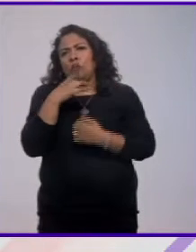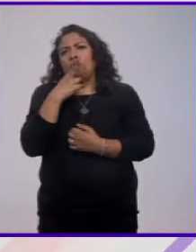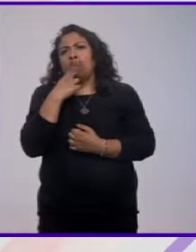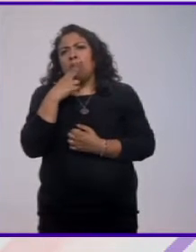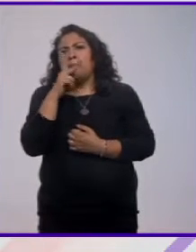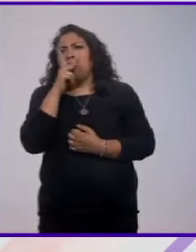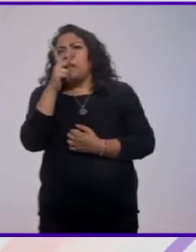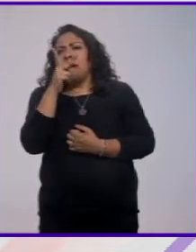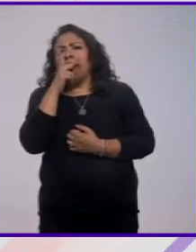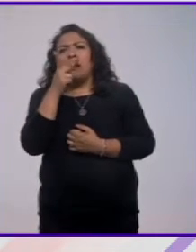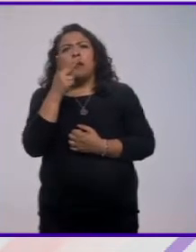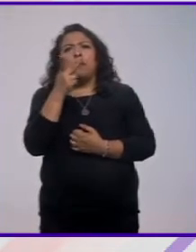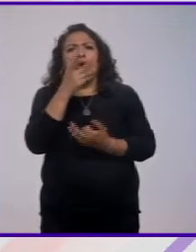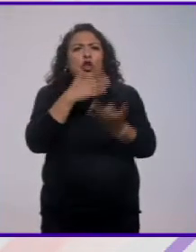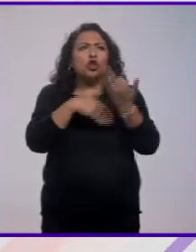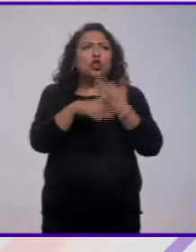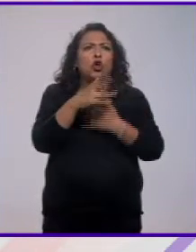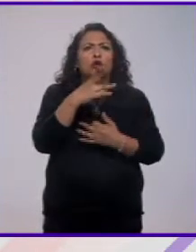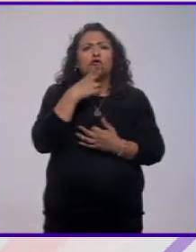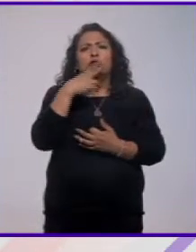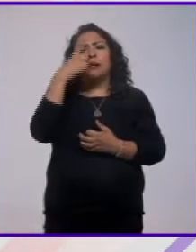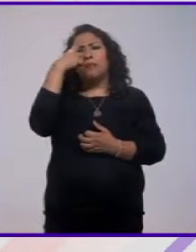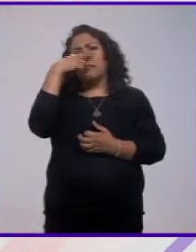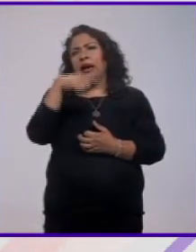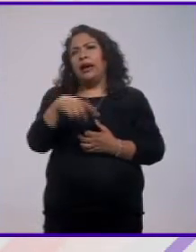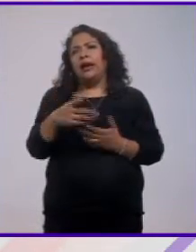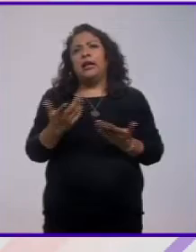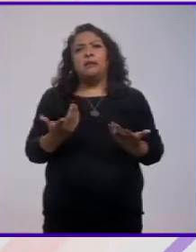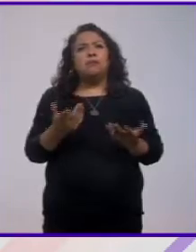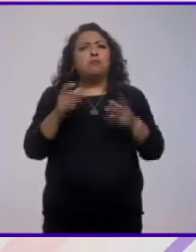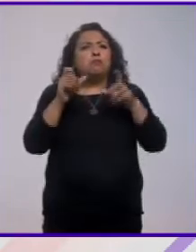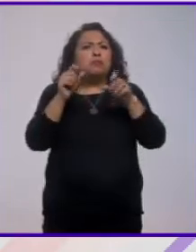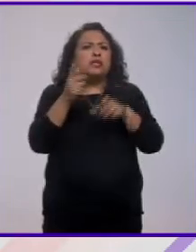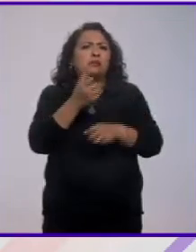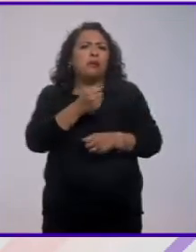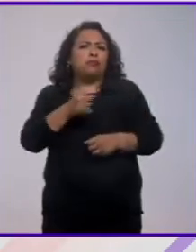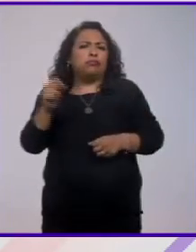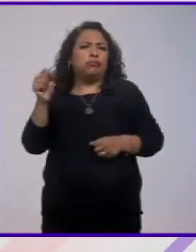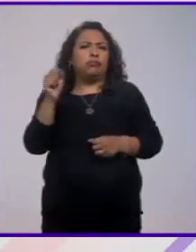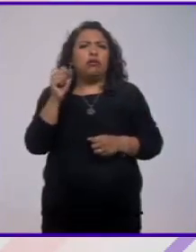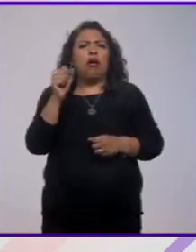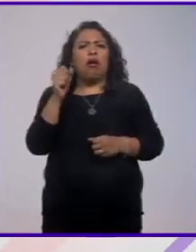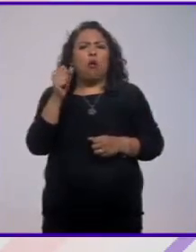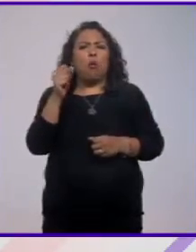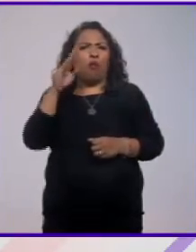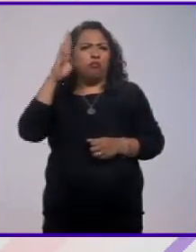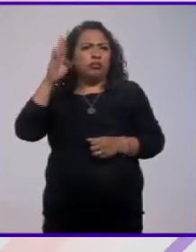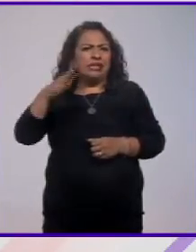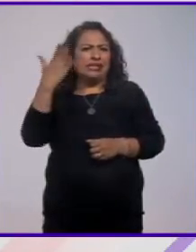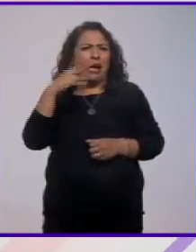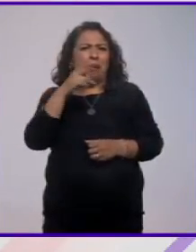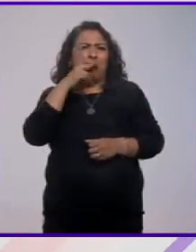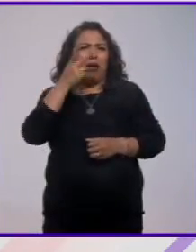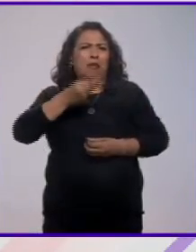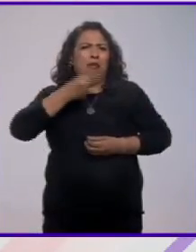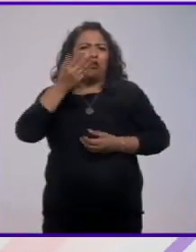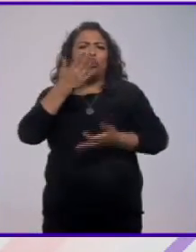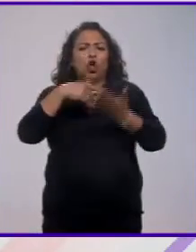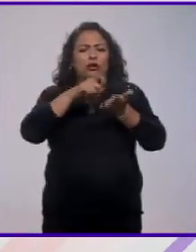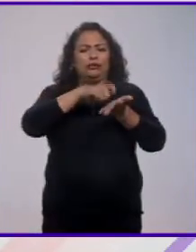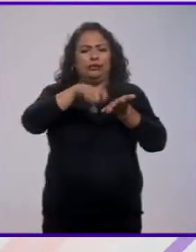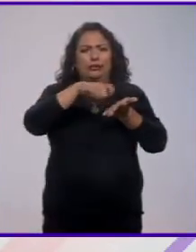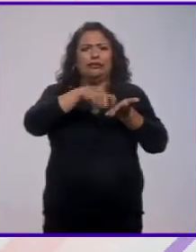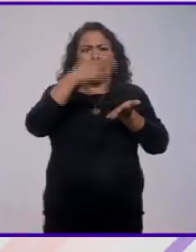no todo el mundo las utiliza con la misma habilidad o con el mismo talento, ¿no? Es decir, aunque todos sepamos